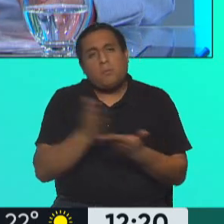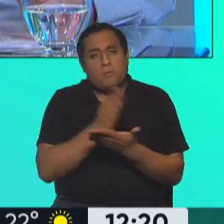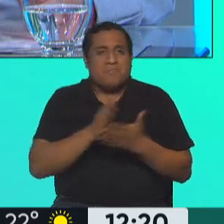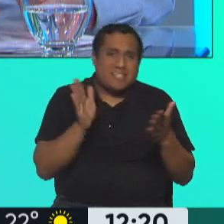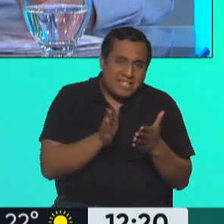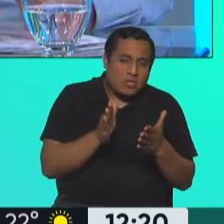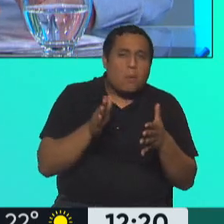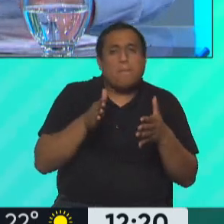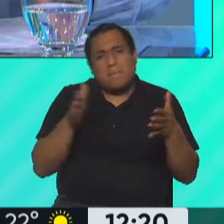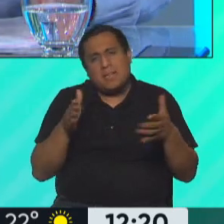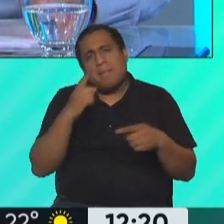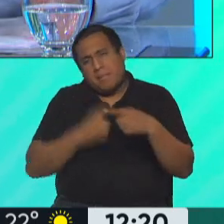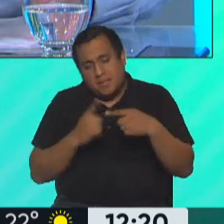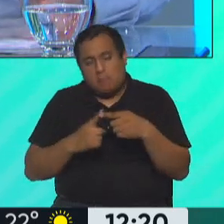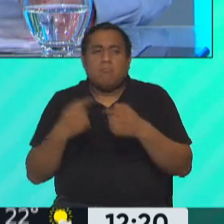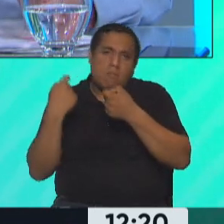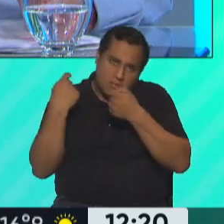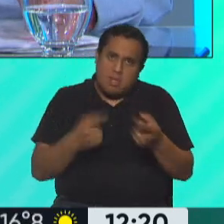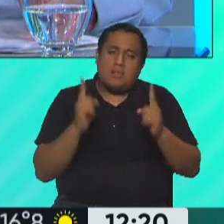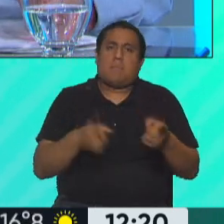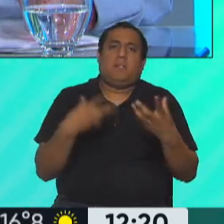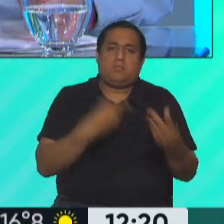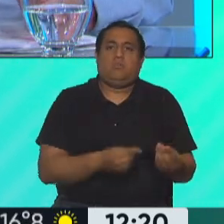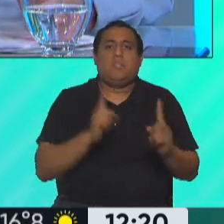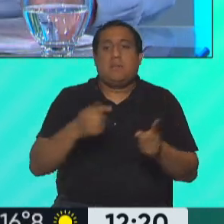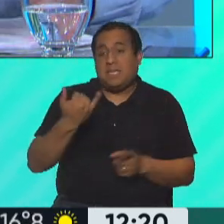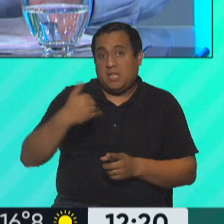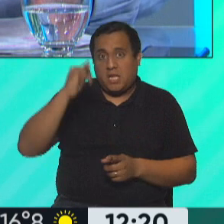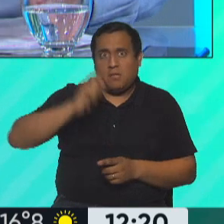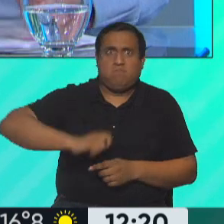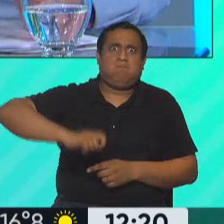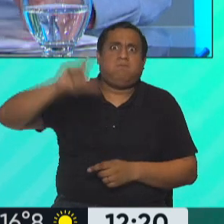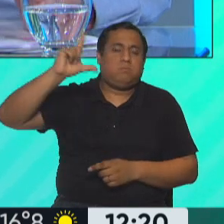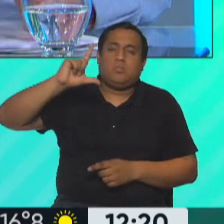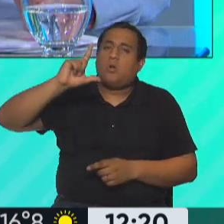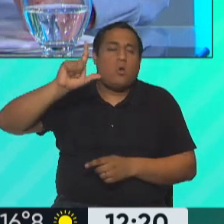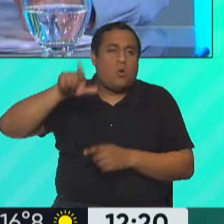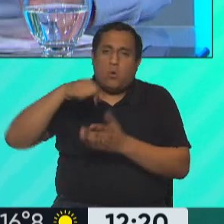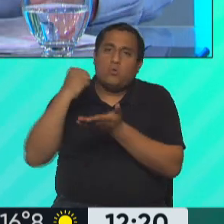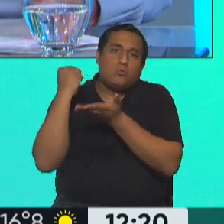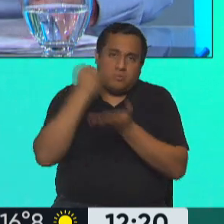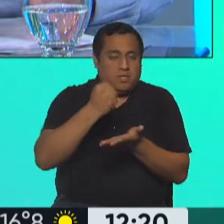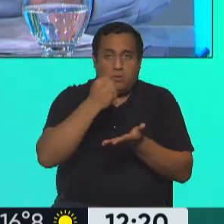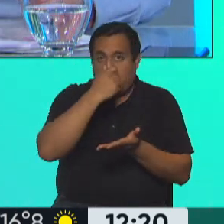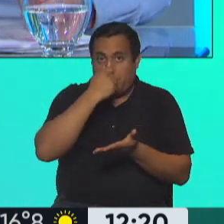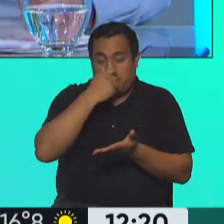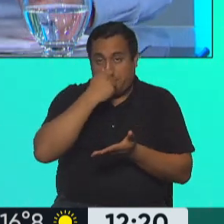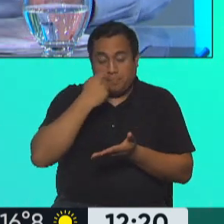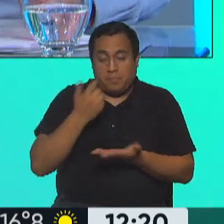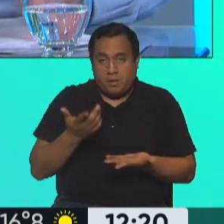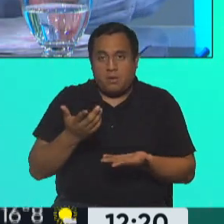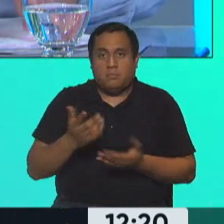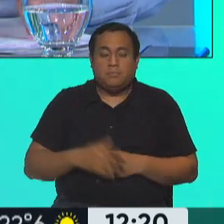productores realmente y que además tenga tasa subsidiada. Porque no va a compensar lo que han perdido, pero sí es una forma